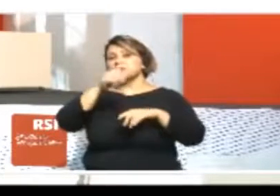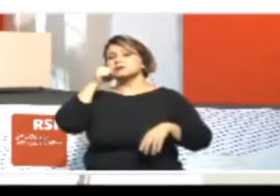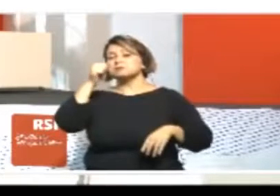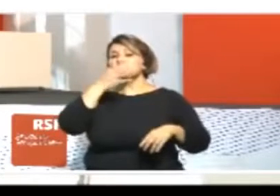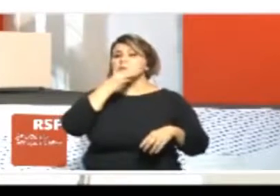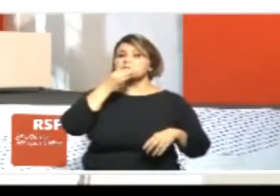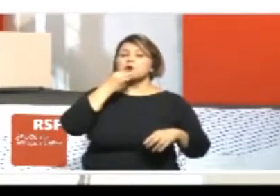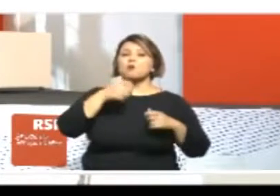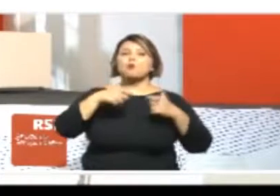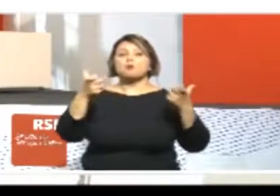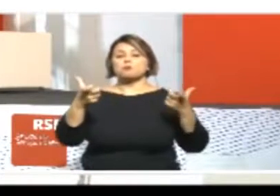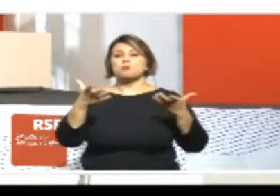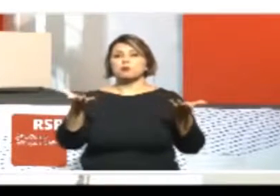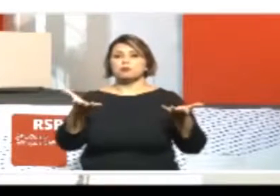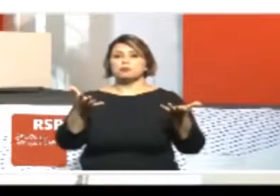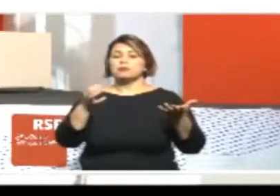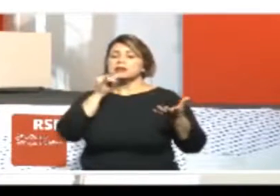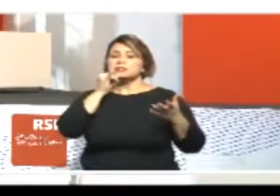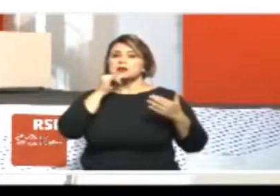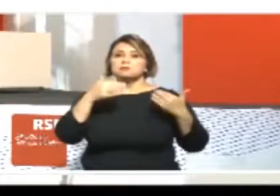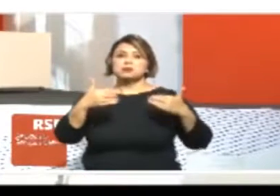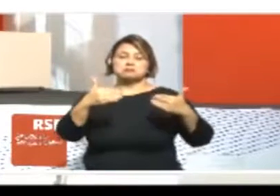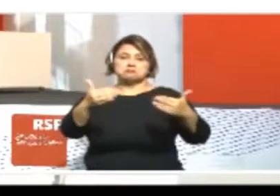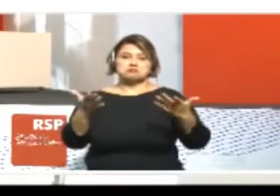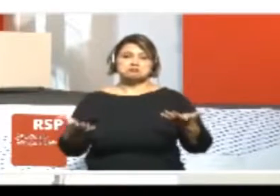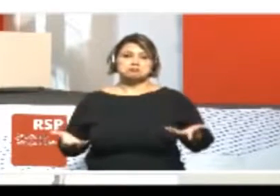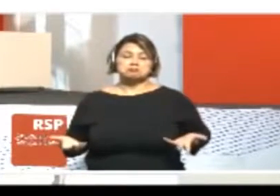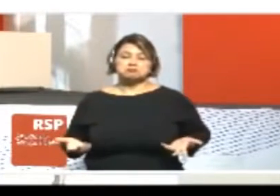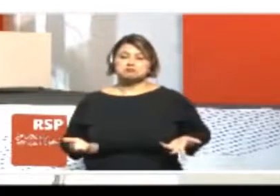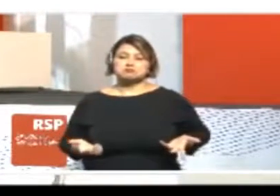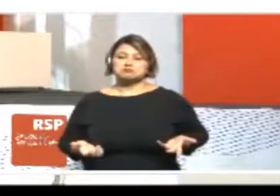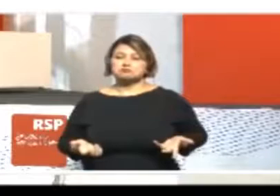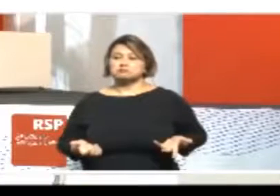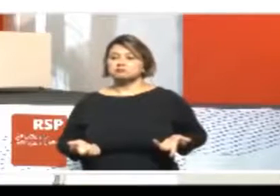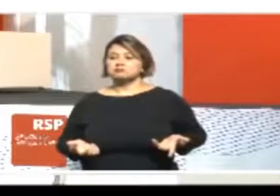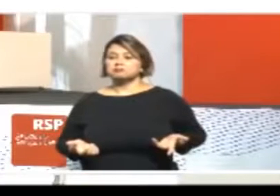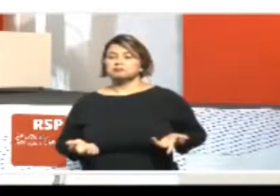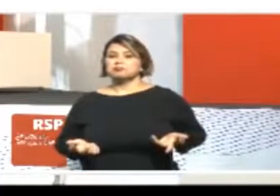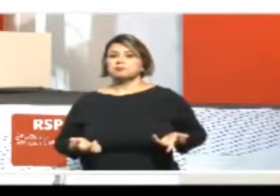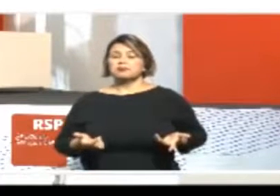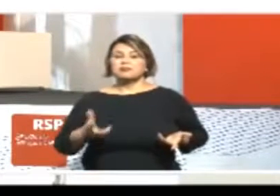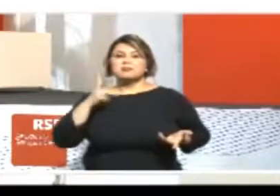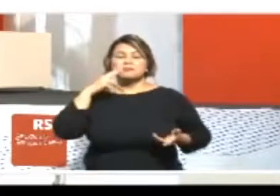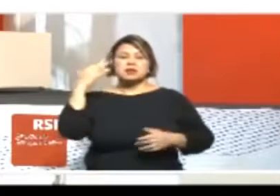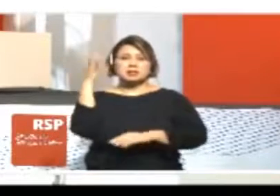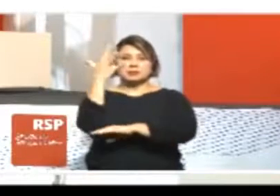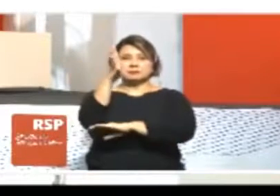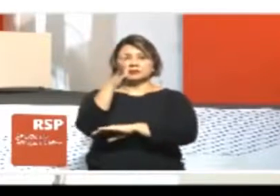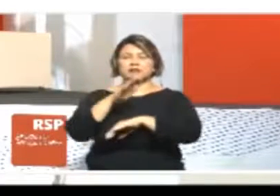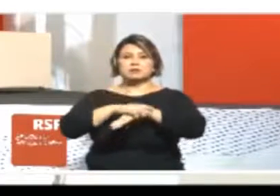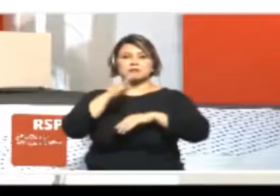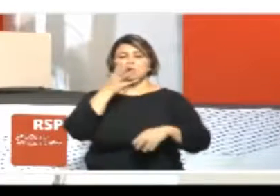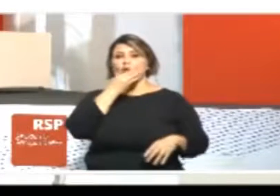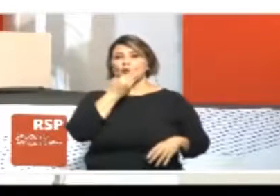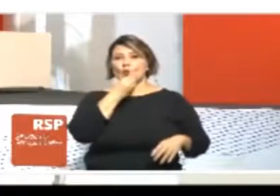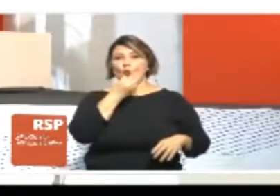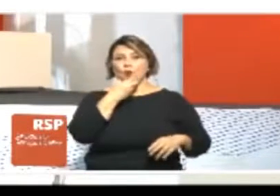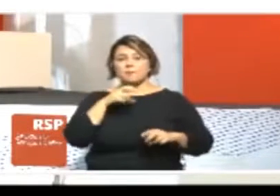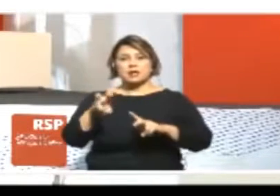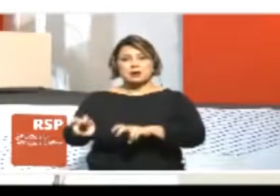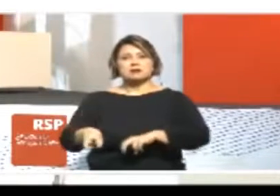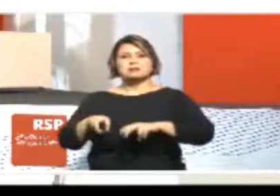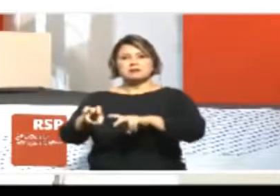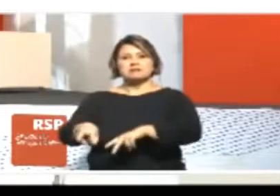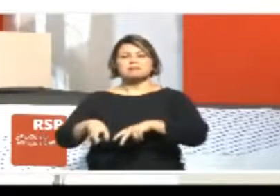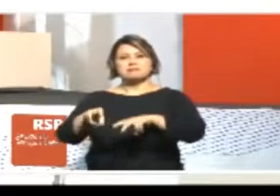Ambiente es el ministerio donde nombra sobre todo hombres. Y vemos que el Ministerio de Agricultura es